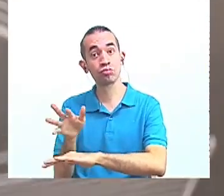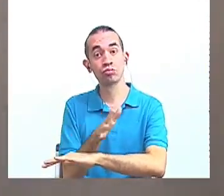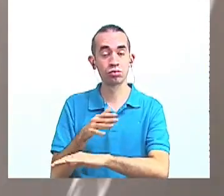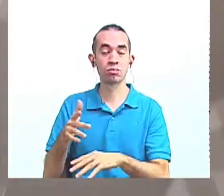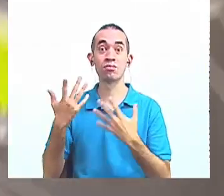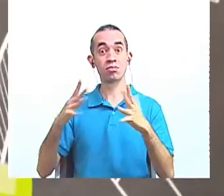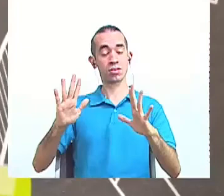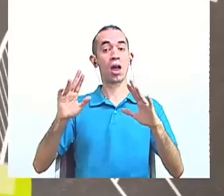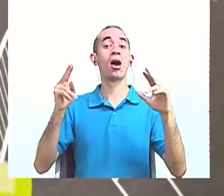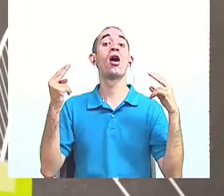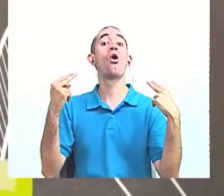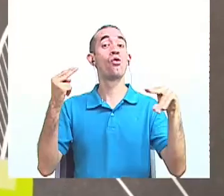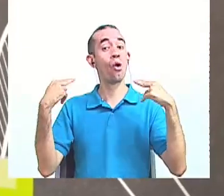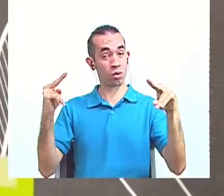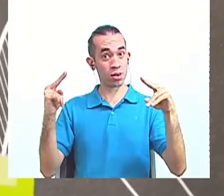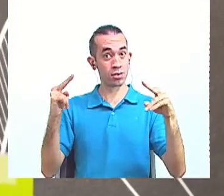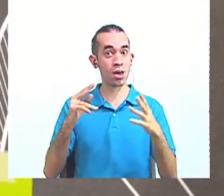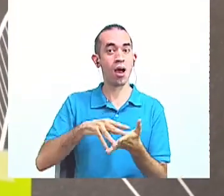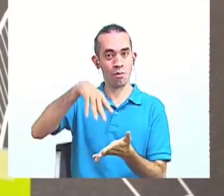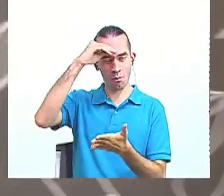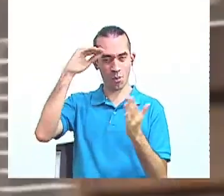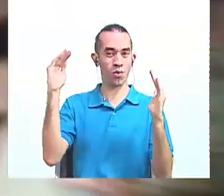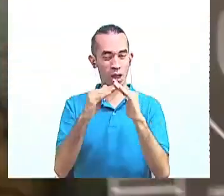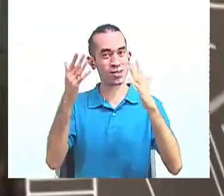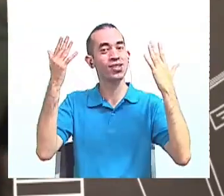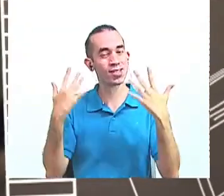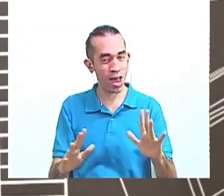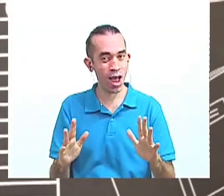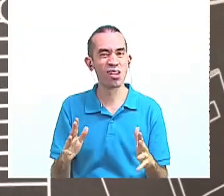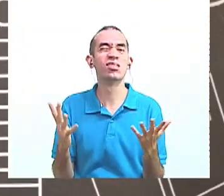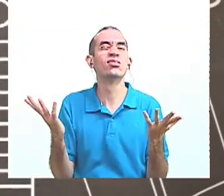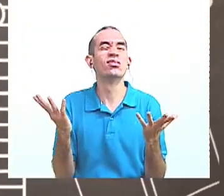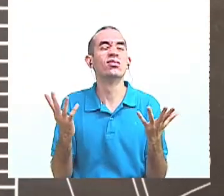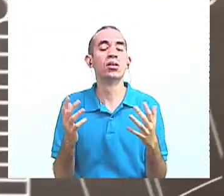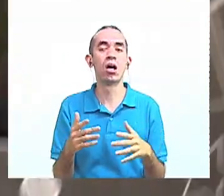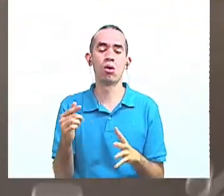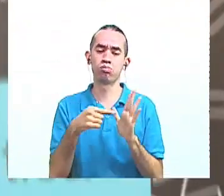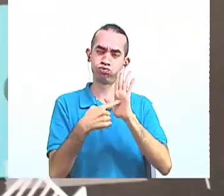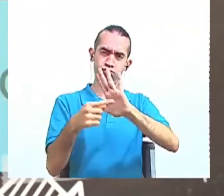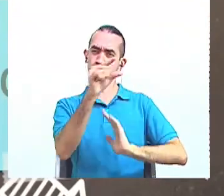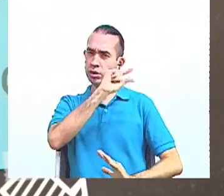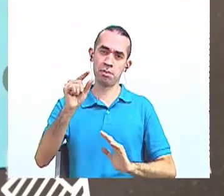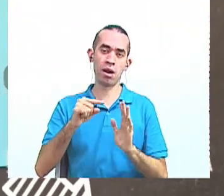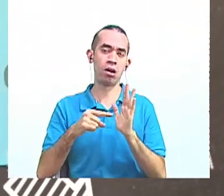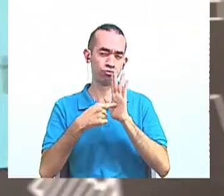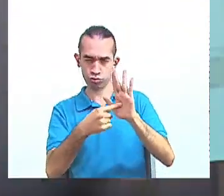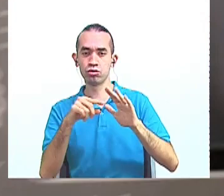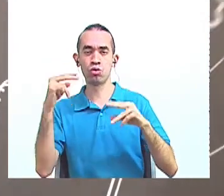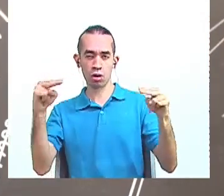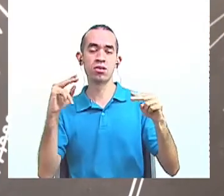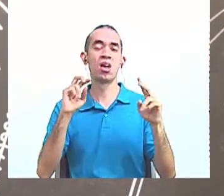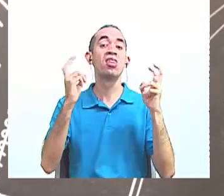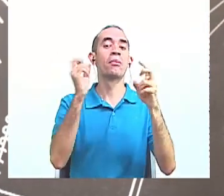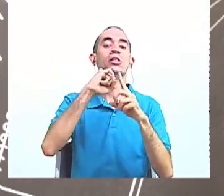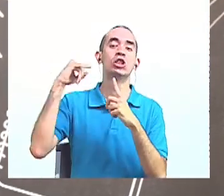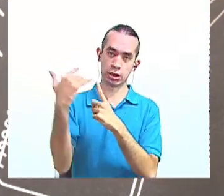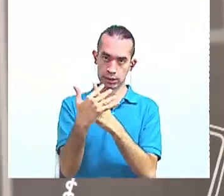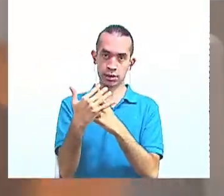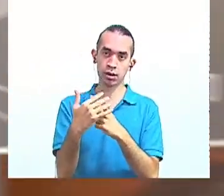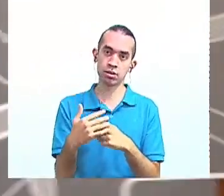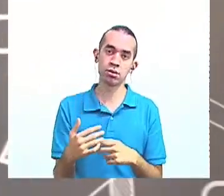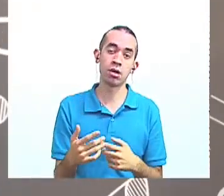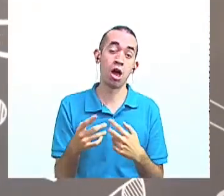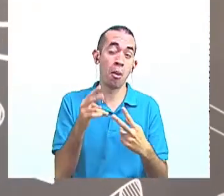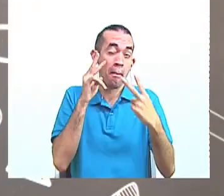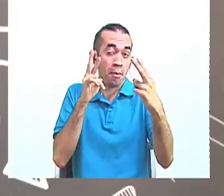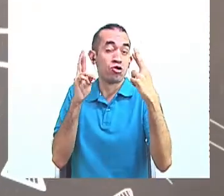Este fue su noticiero Aprendo en Casa, con las noticias más destacadas de la semana en estudios sociales. Te